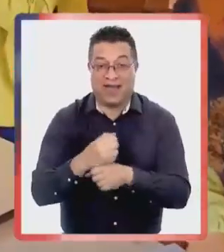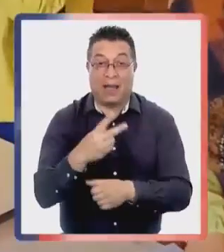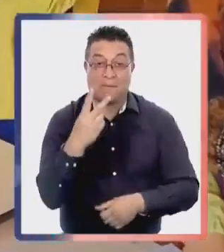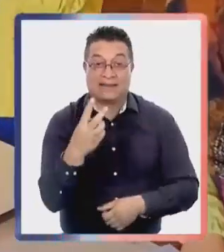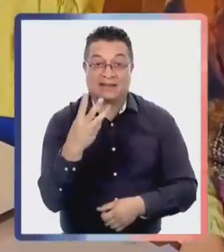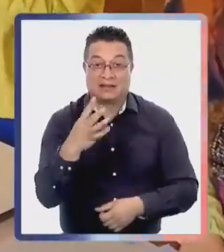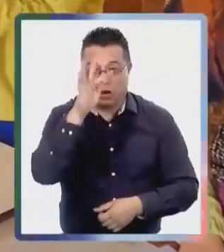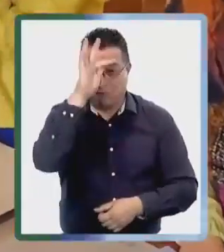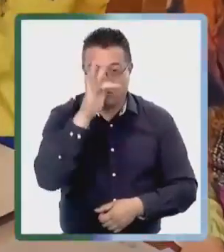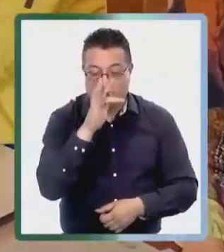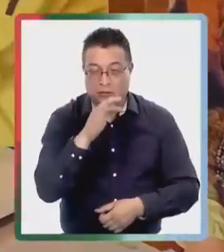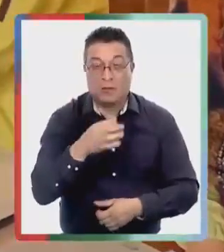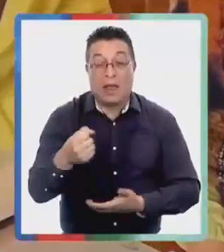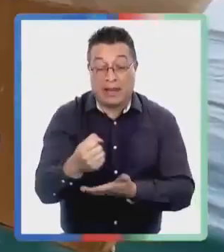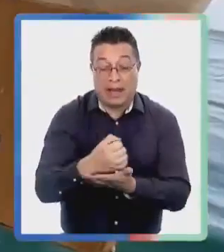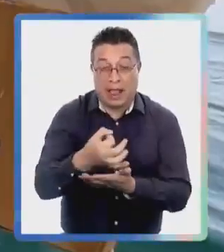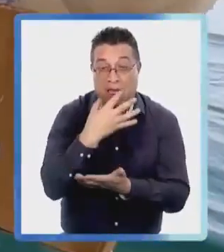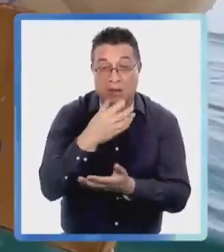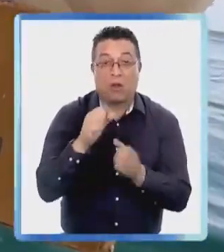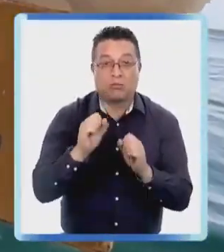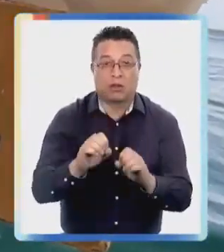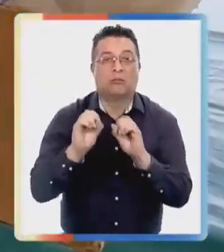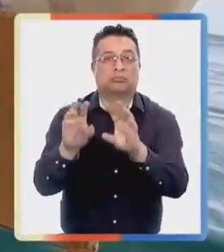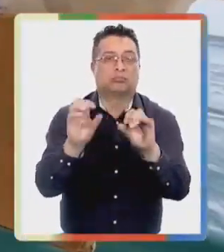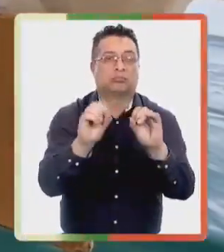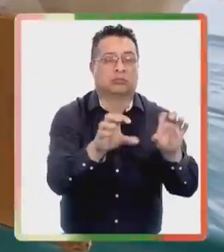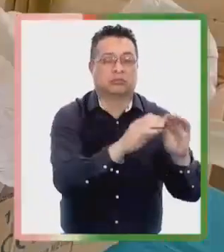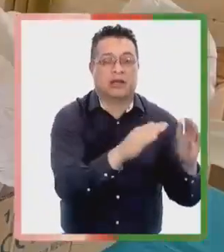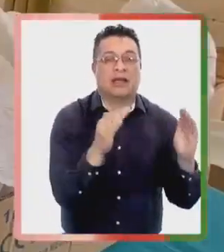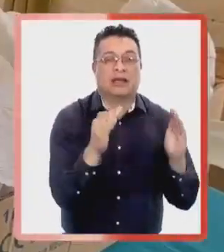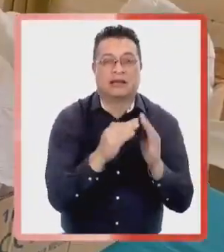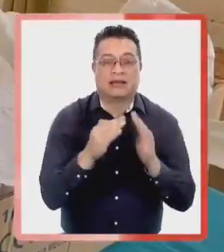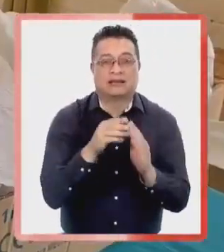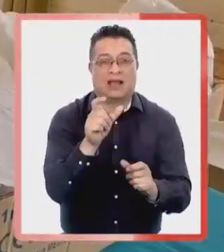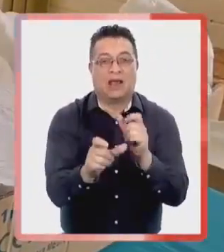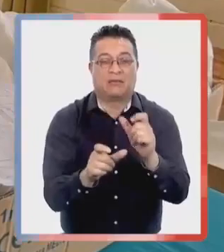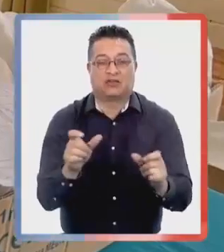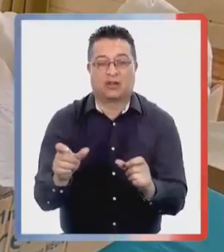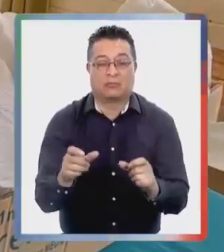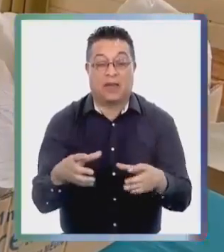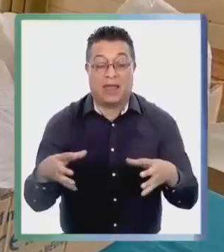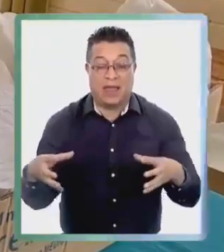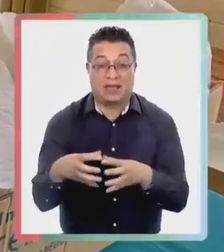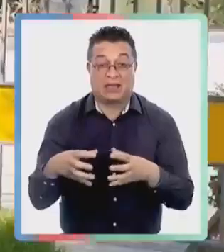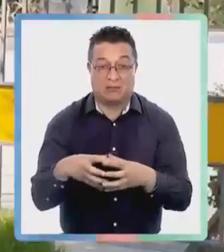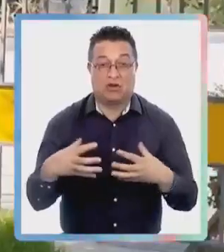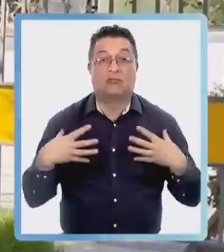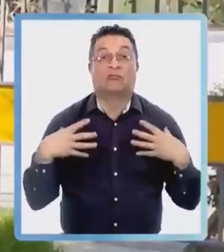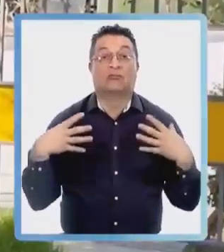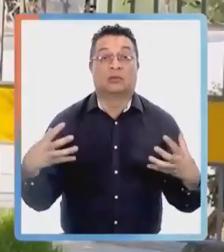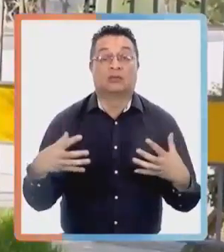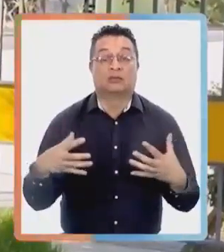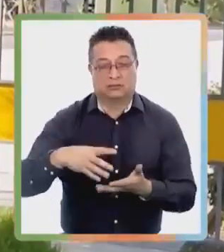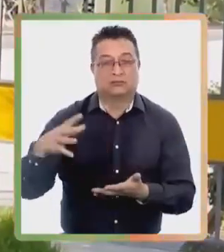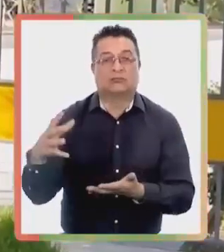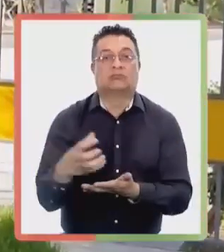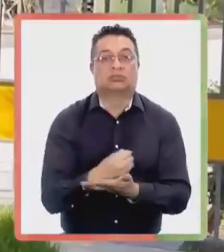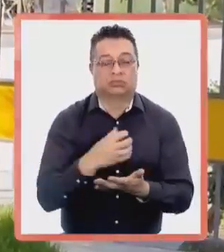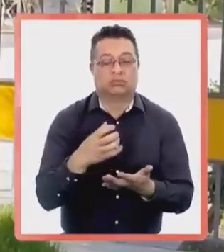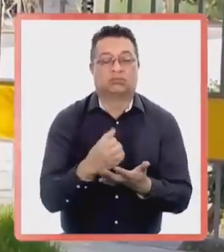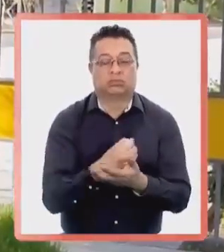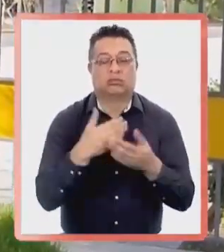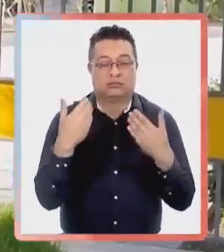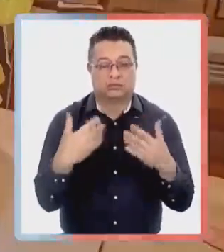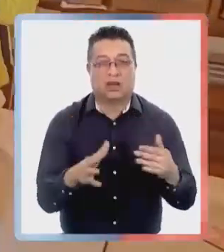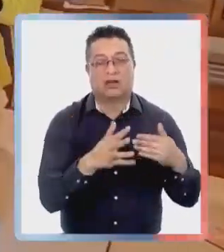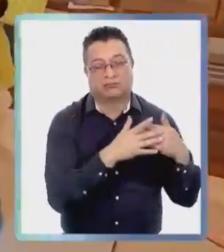funcionarios, cuya labor permite que los medicamentos puedan llegar hasta los domicilios de los usuarios. Un equipo bastante grande que ha logrado